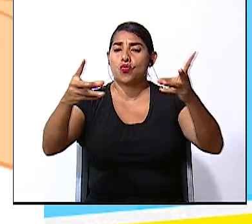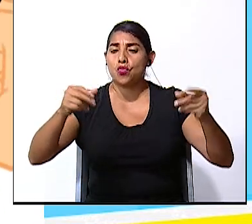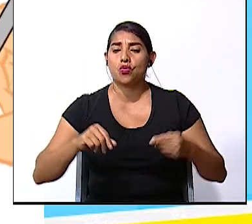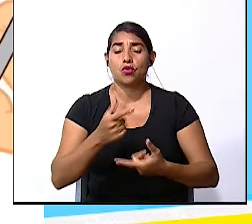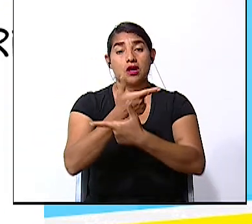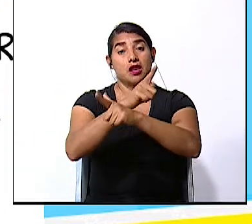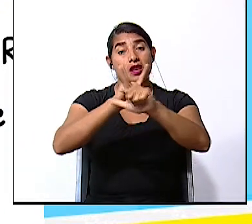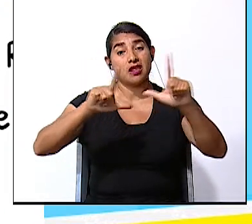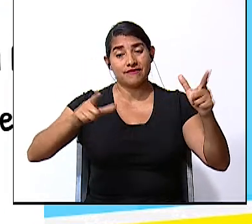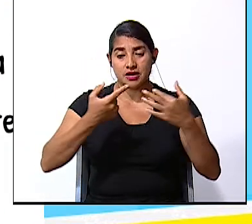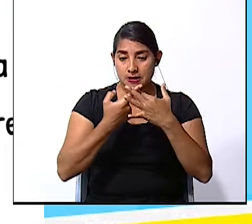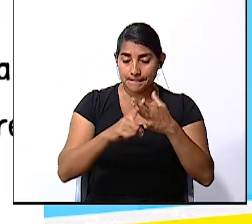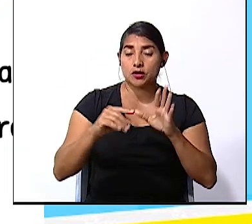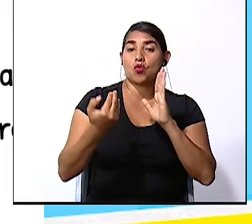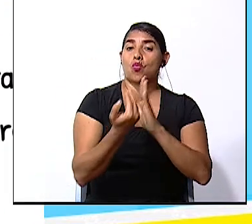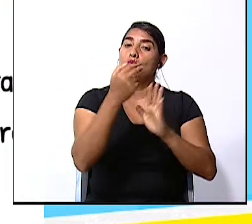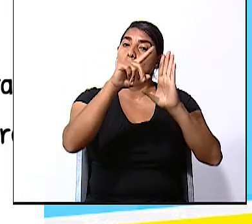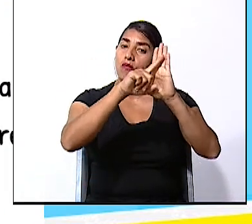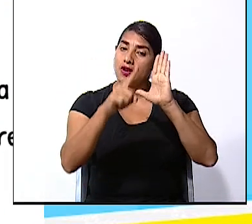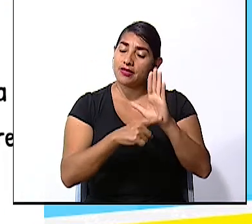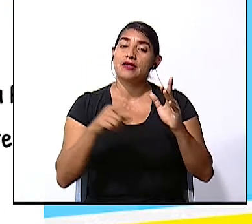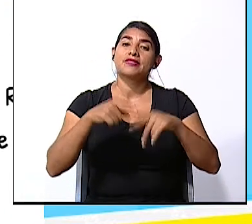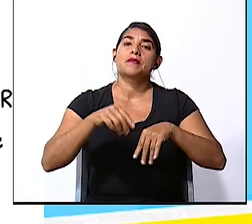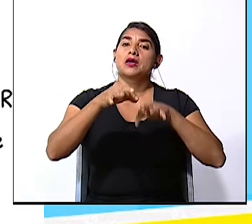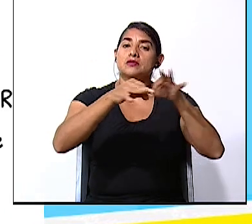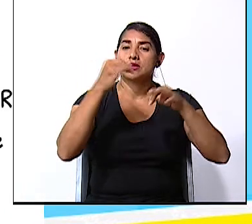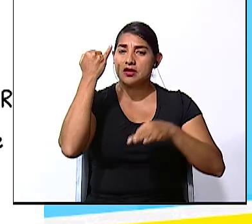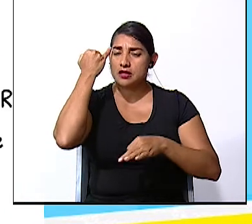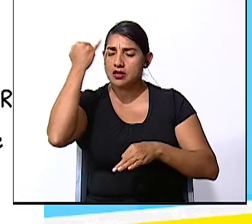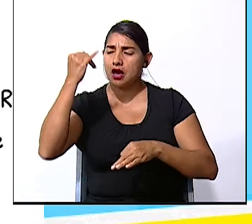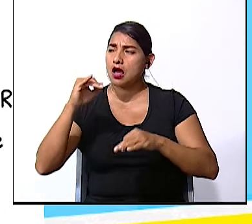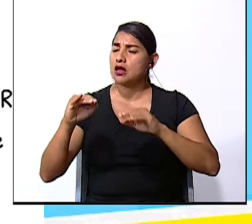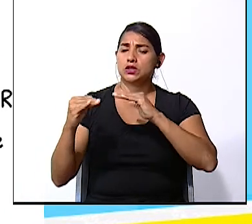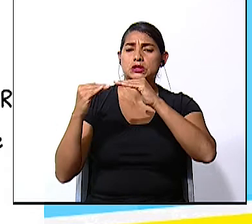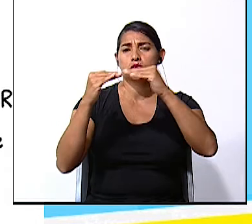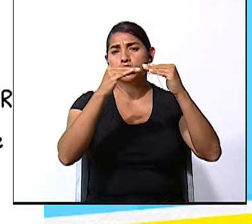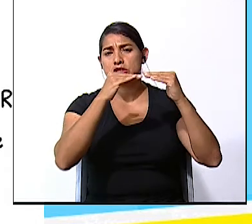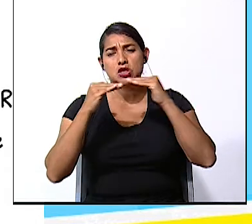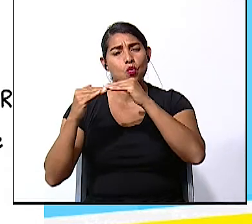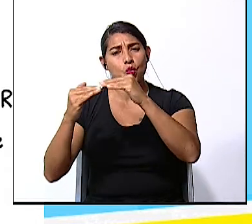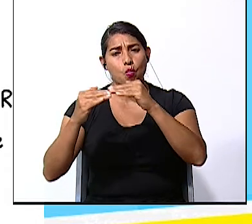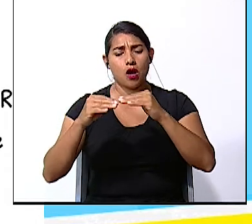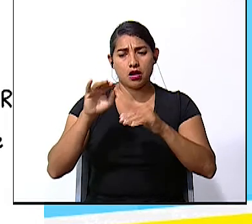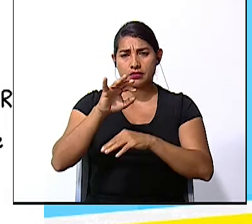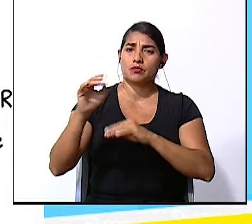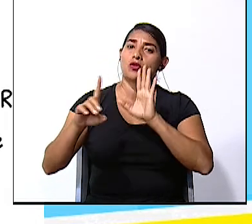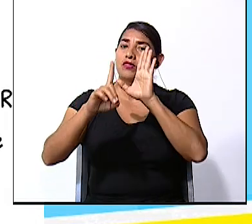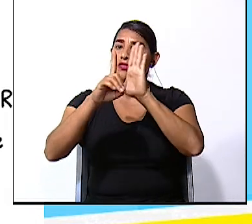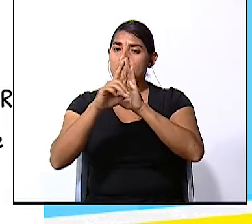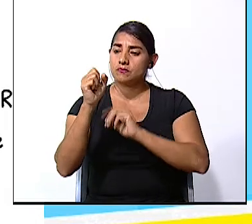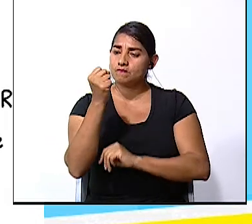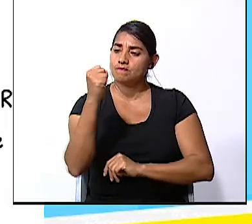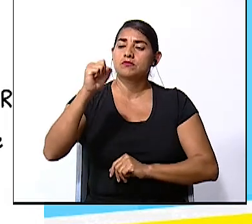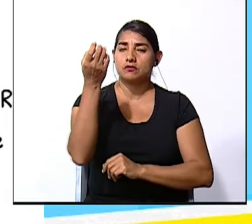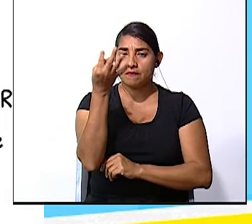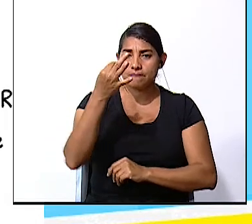libre. También se basó en las ideas de la Ilustración y la Revolución Francesa, tales como